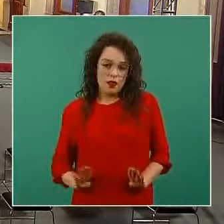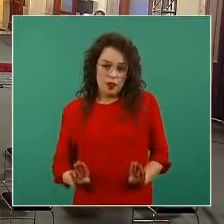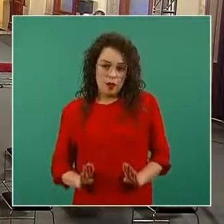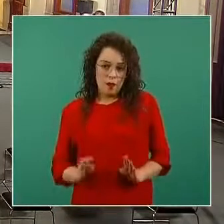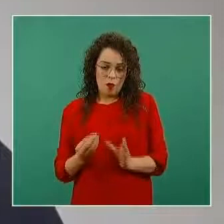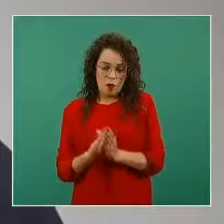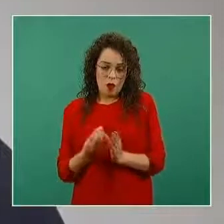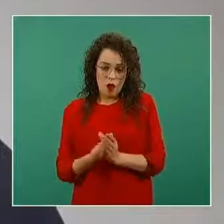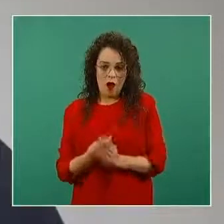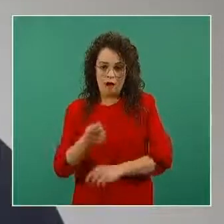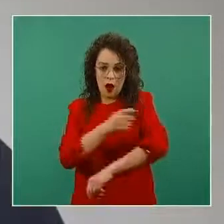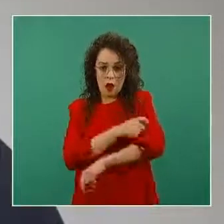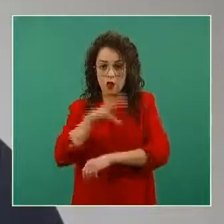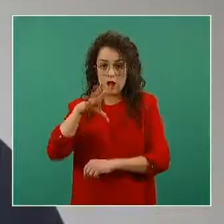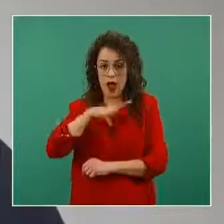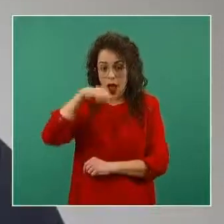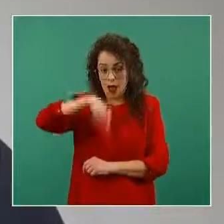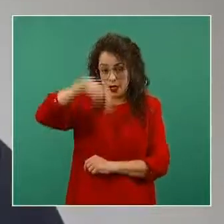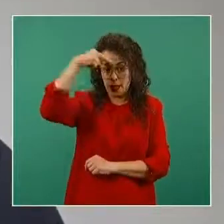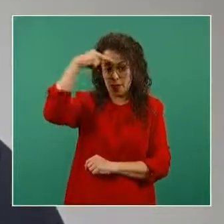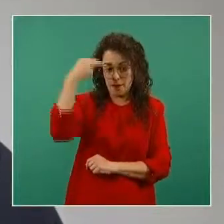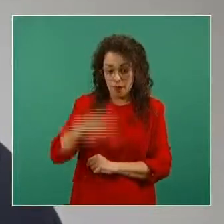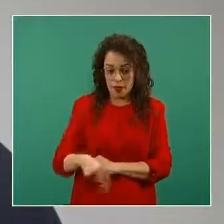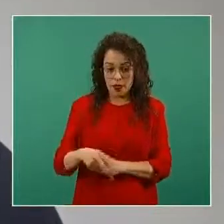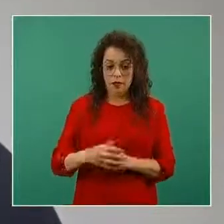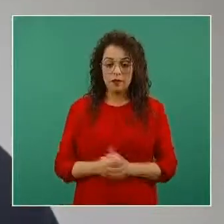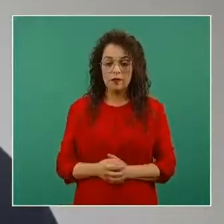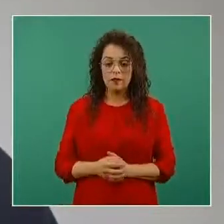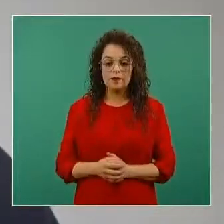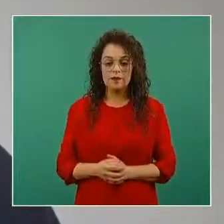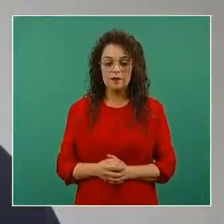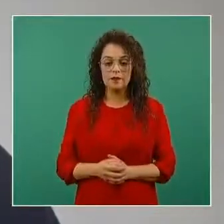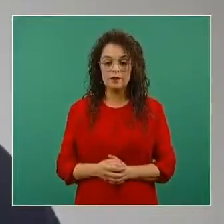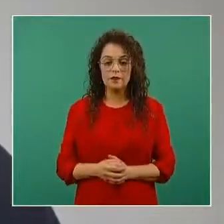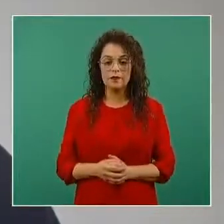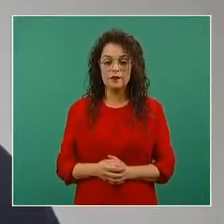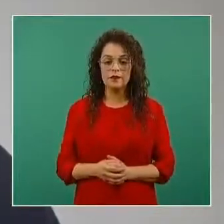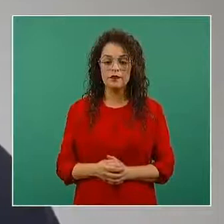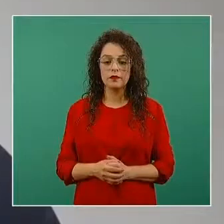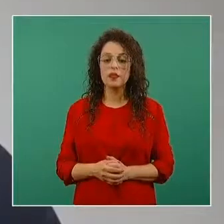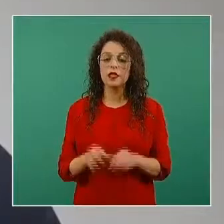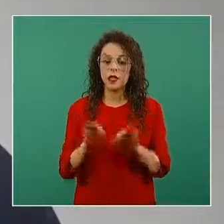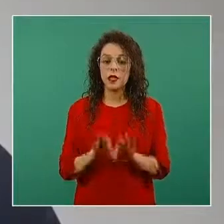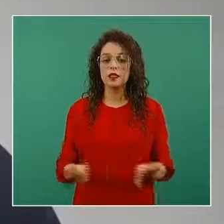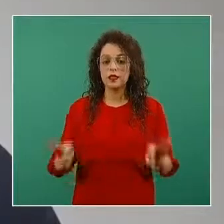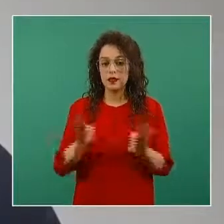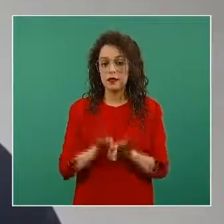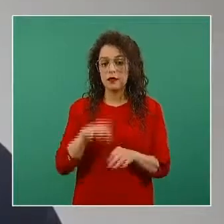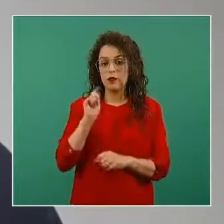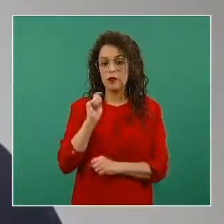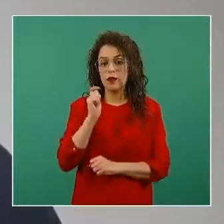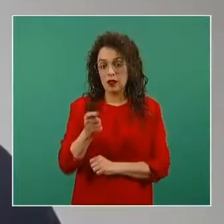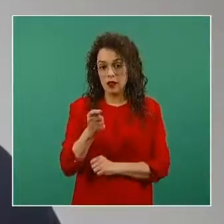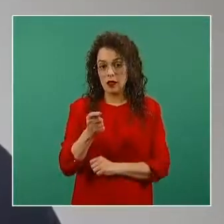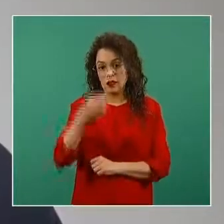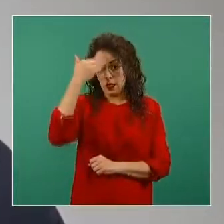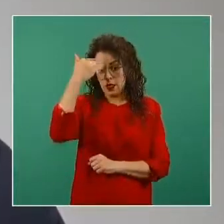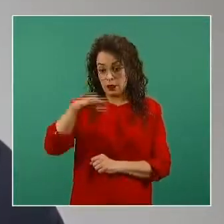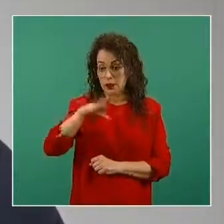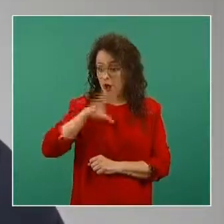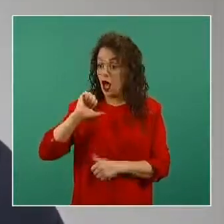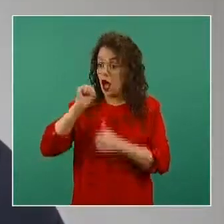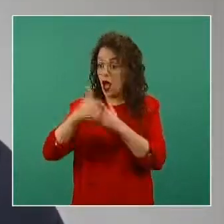en México, es justo tener el antecedente de haber presentado este tipo de reacciones